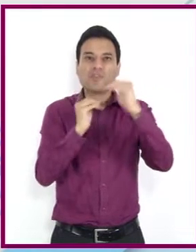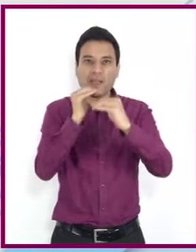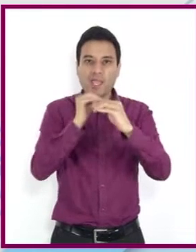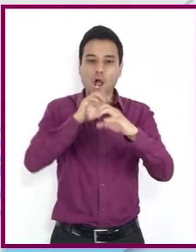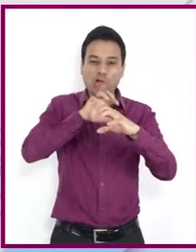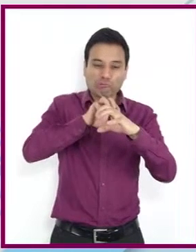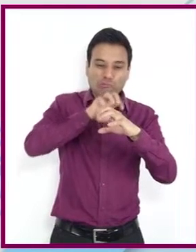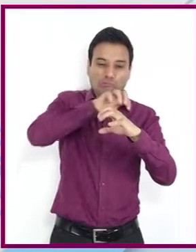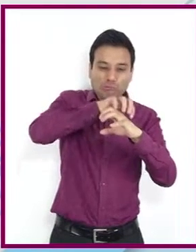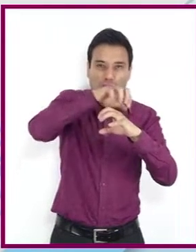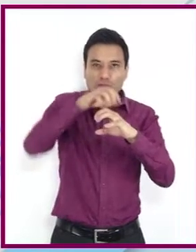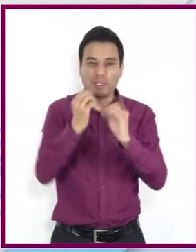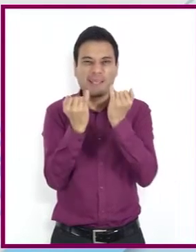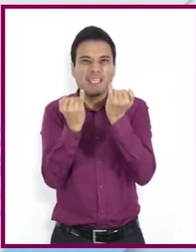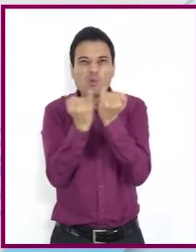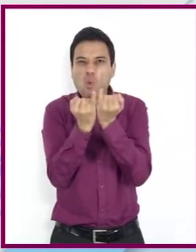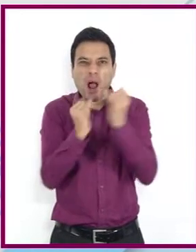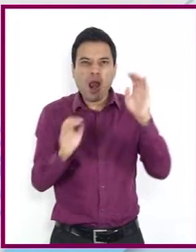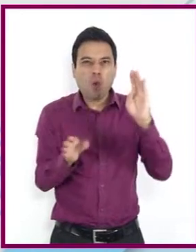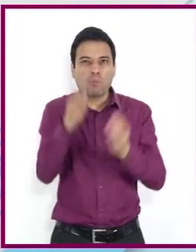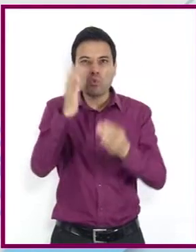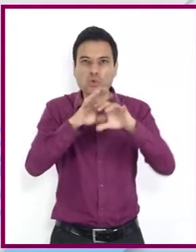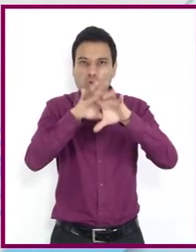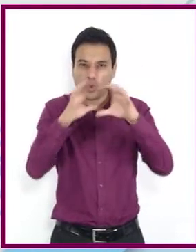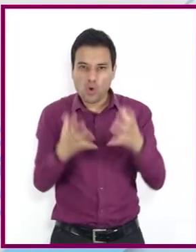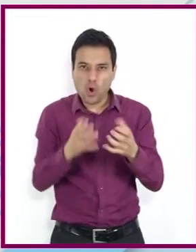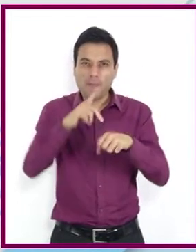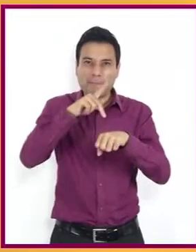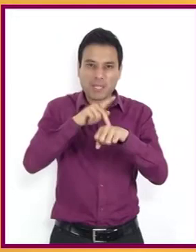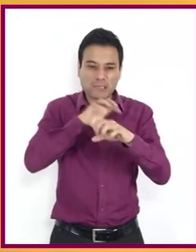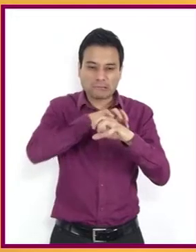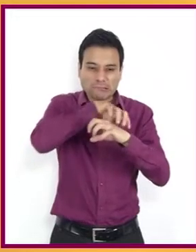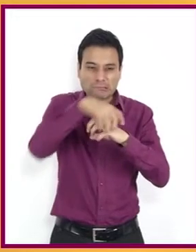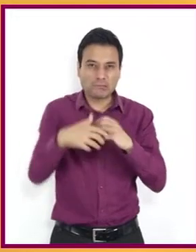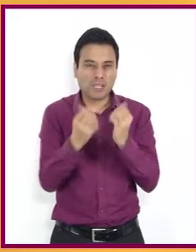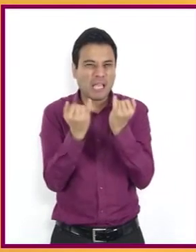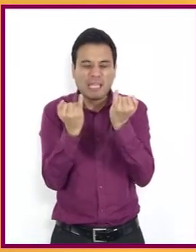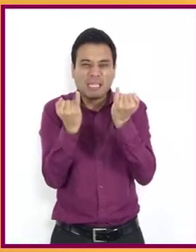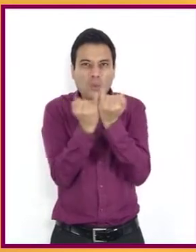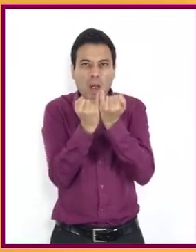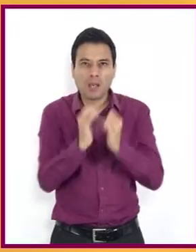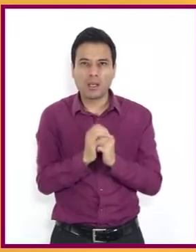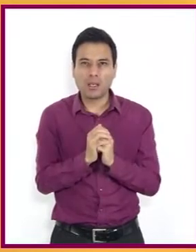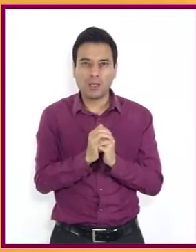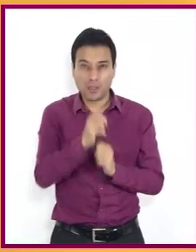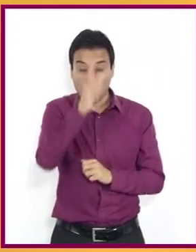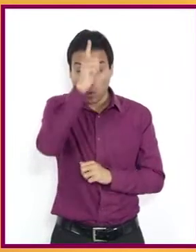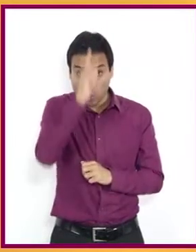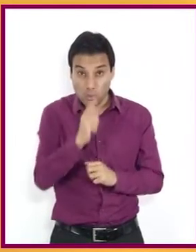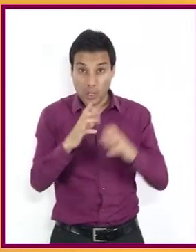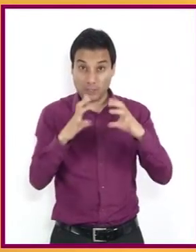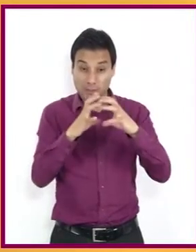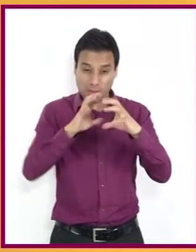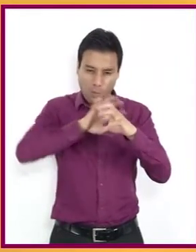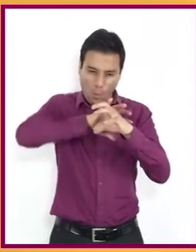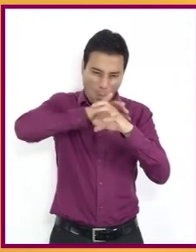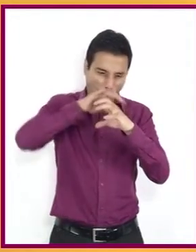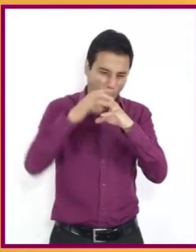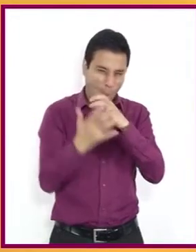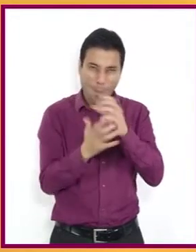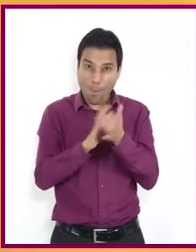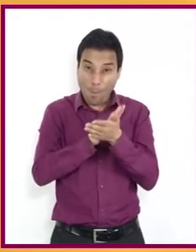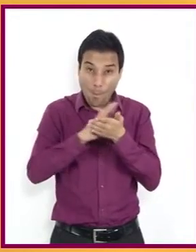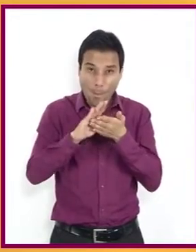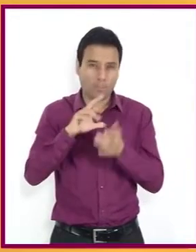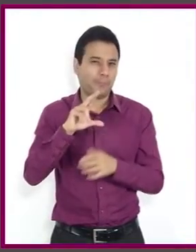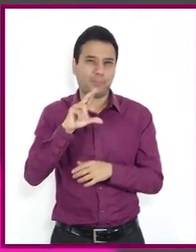cuerpo rocoso y lleno de irregularidades en su superficie y no una esfera impecable hecha de éter como se sostenía